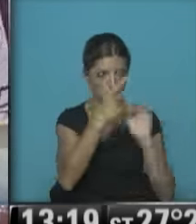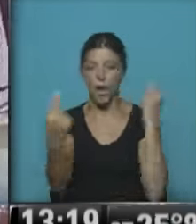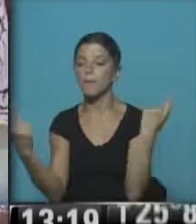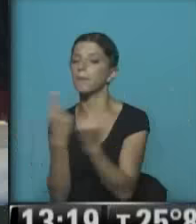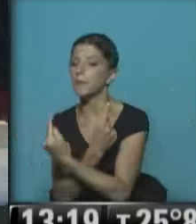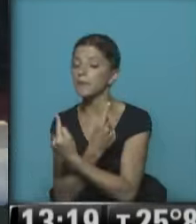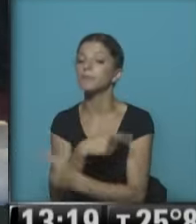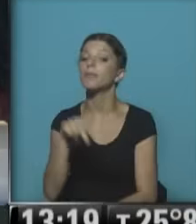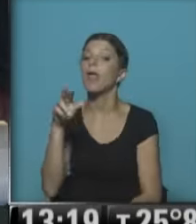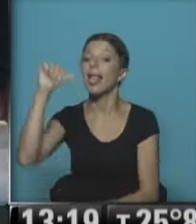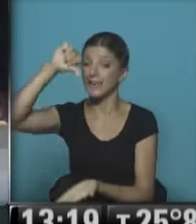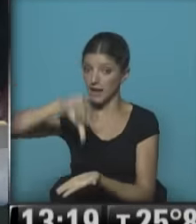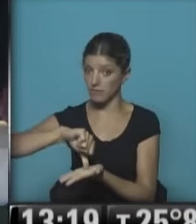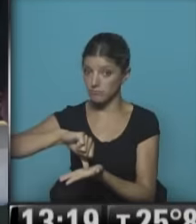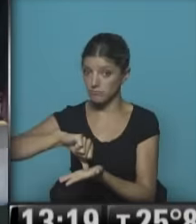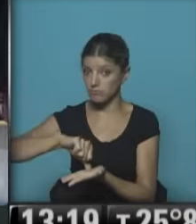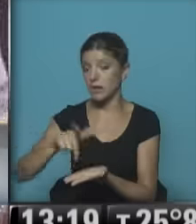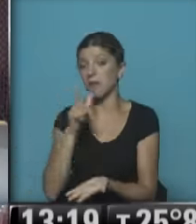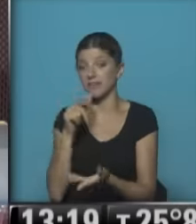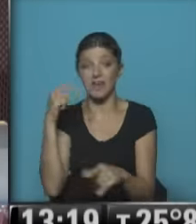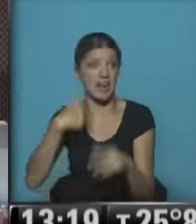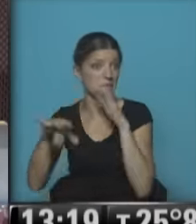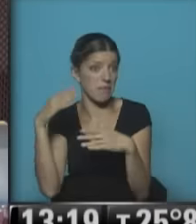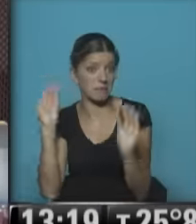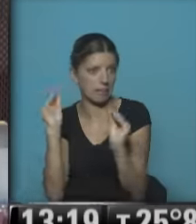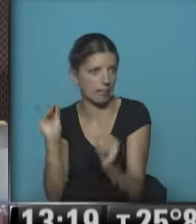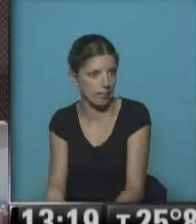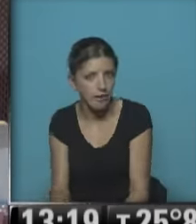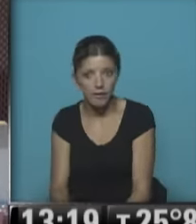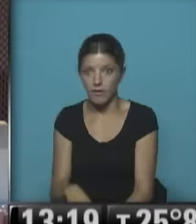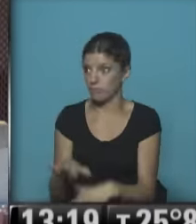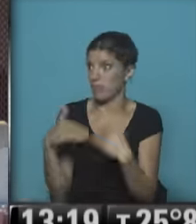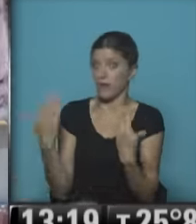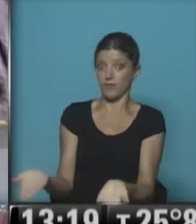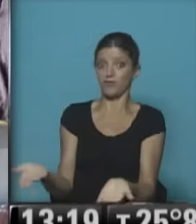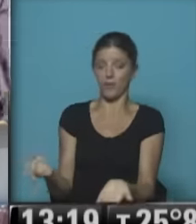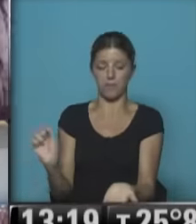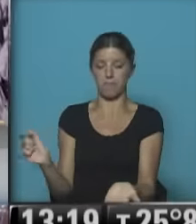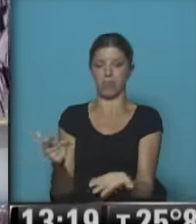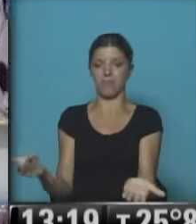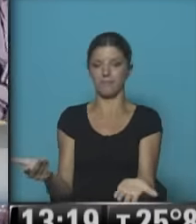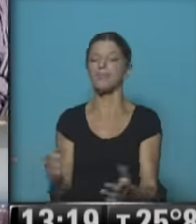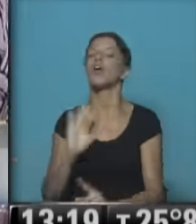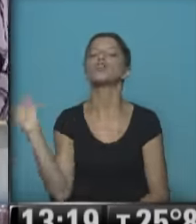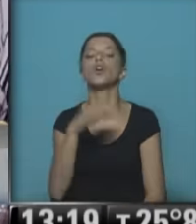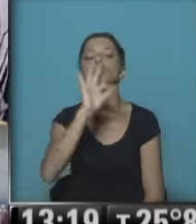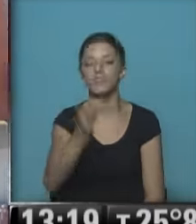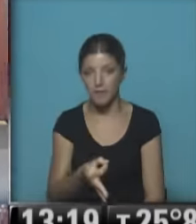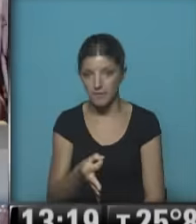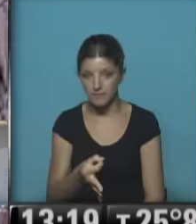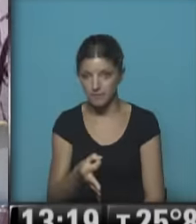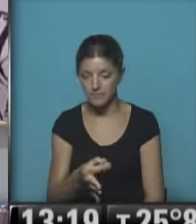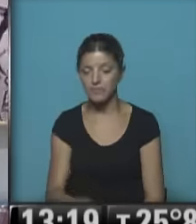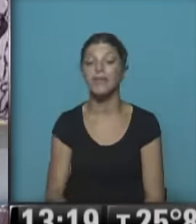Irán, que parecía ser perjudicado, resultó beneficiado. Y lo que se sabe es que el 30% nomás